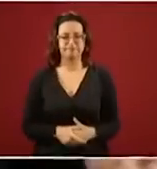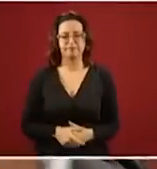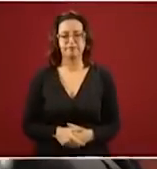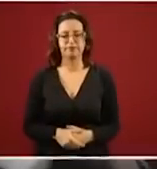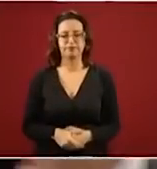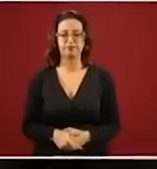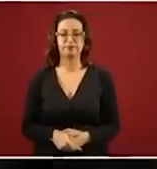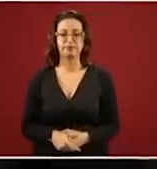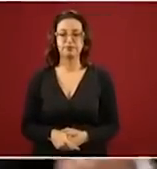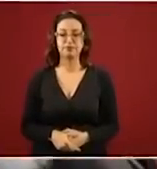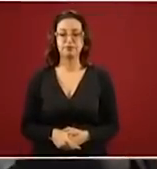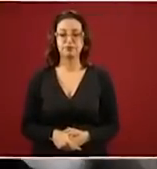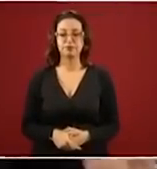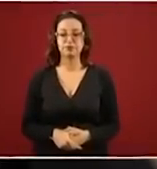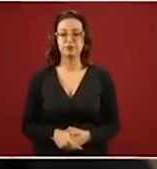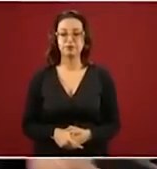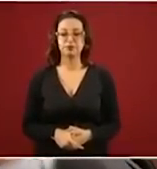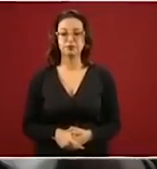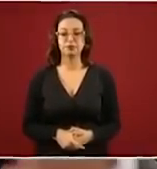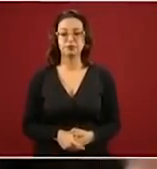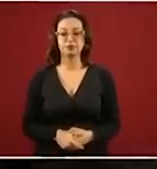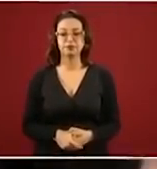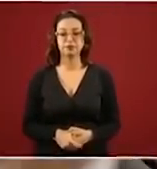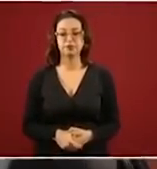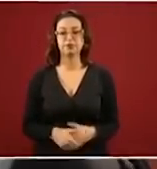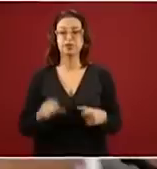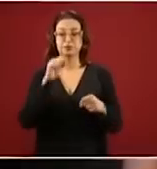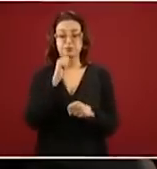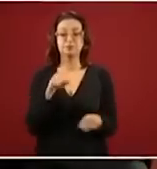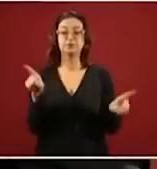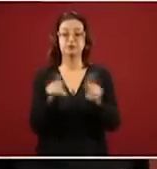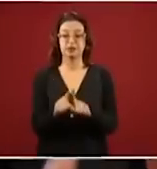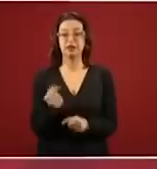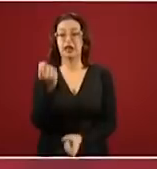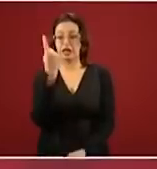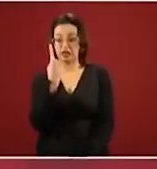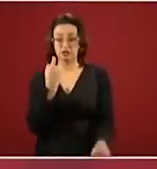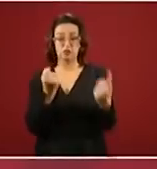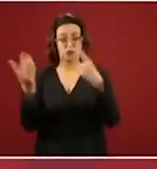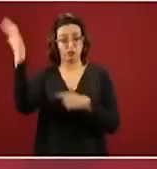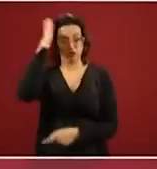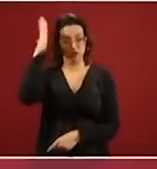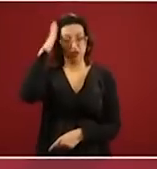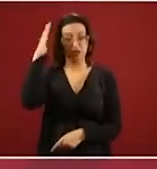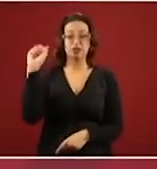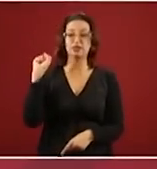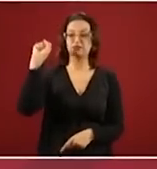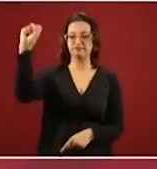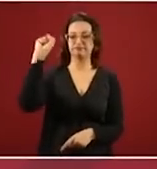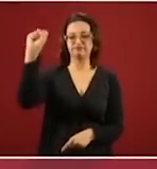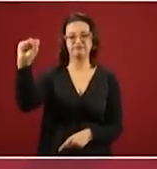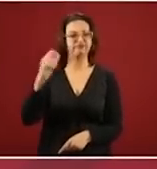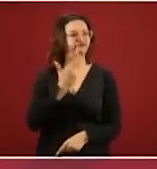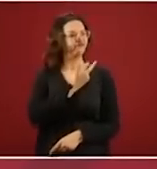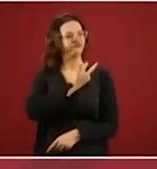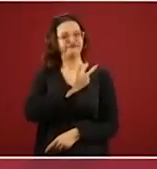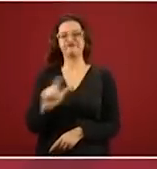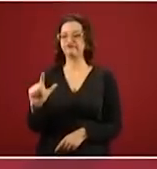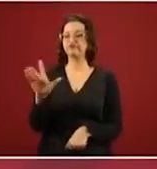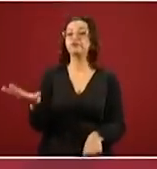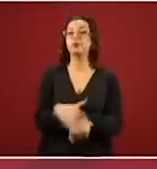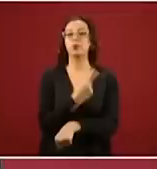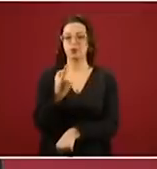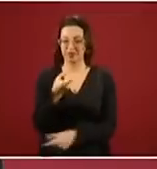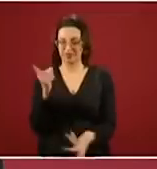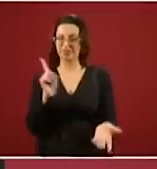también hay algunos dirigentes sindicales que no les gusta esto porque también ellos estaban